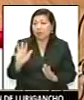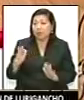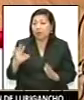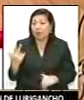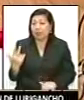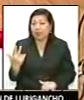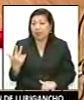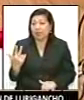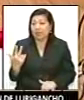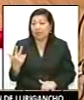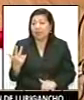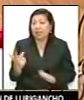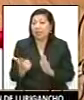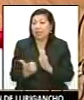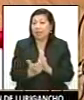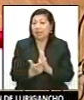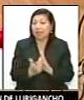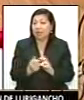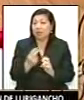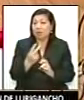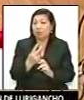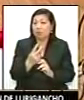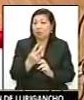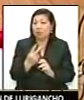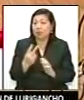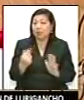26553, Ley número